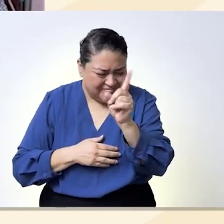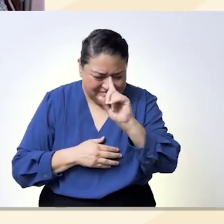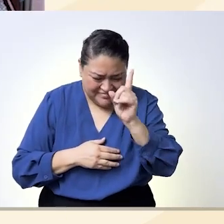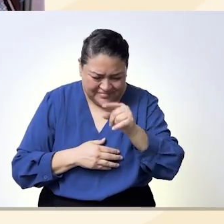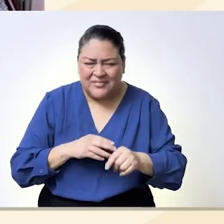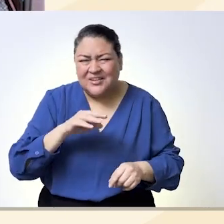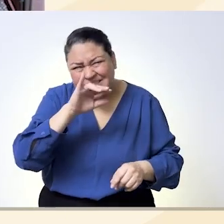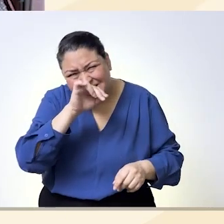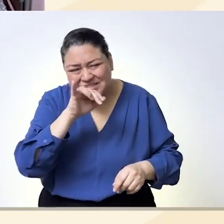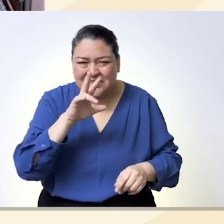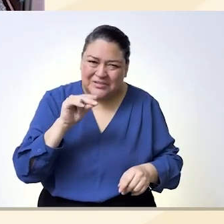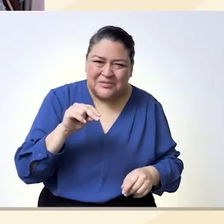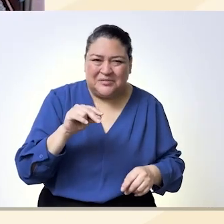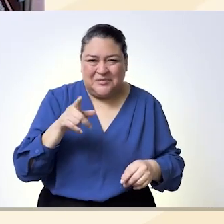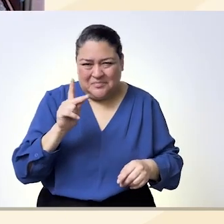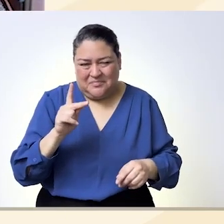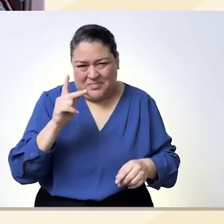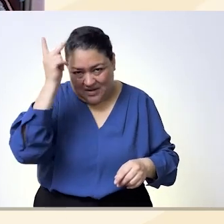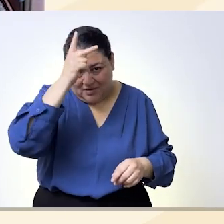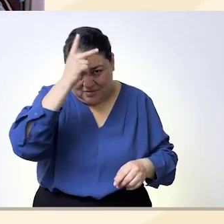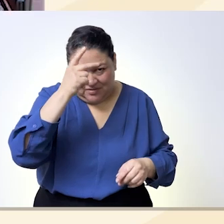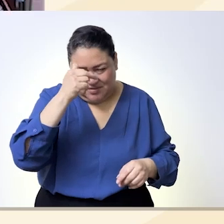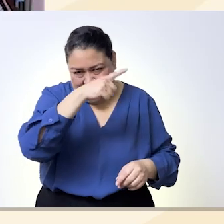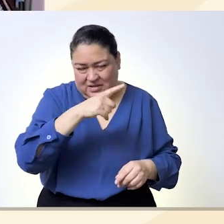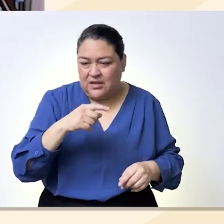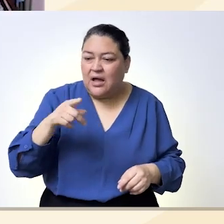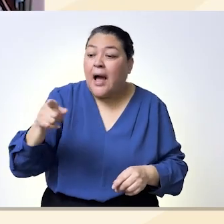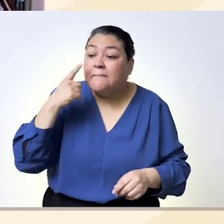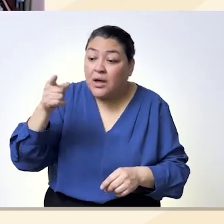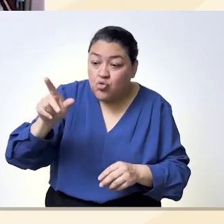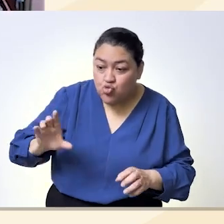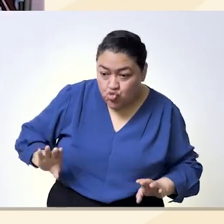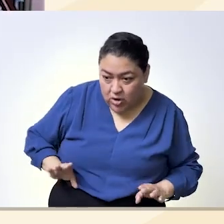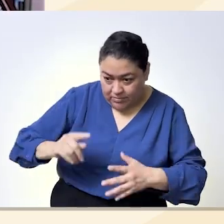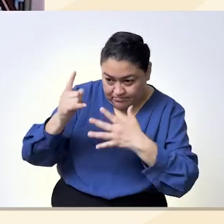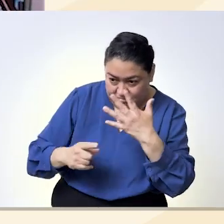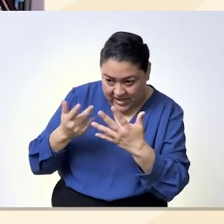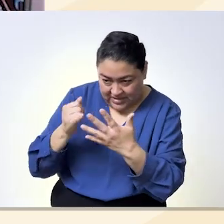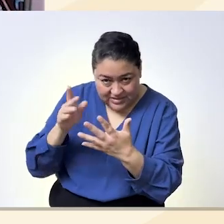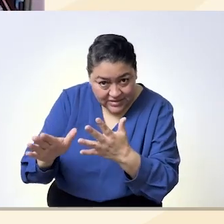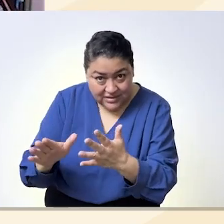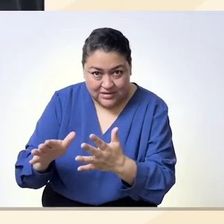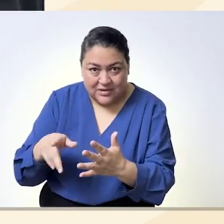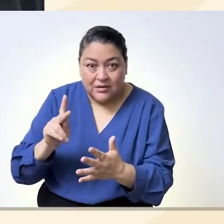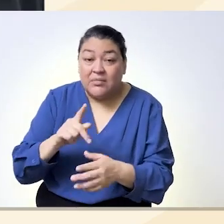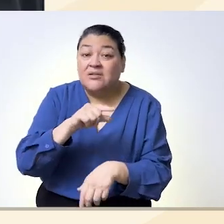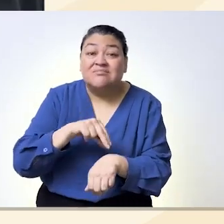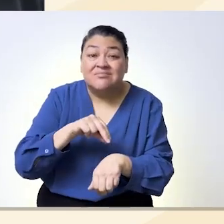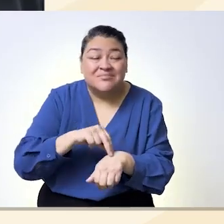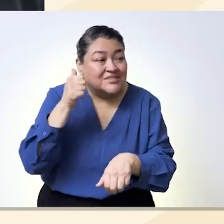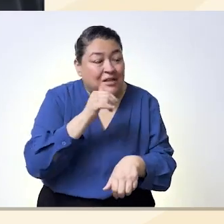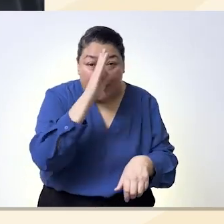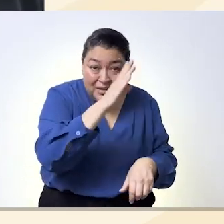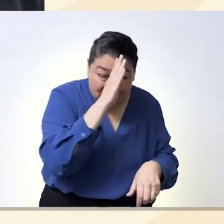que te puedan decir, oye, tu neurotipo va más por acá, ¿no? Pero eso no es lo que pasa en un espacio de atención médica, ¿no? Entonces es como, híjole, abogamos por